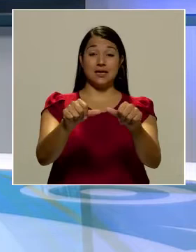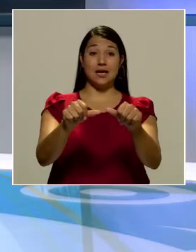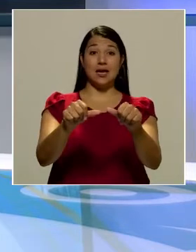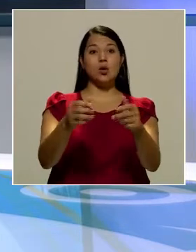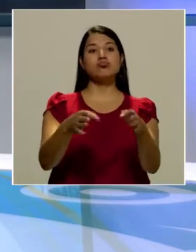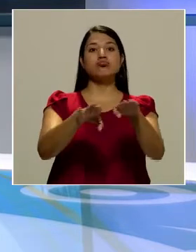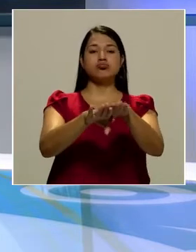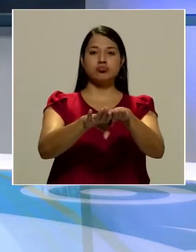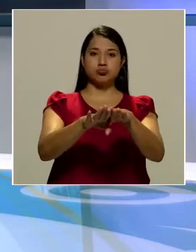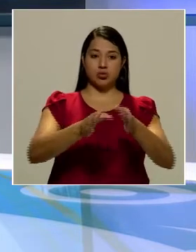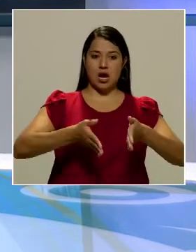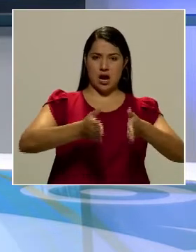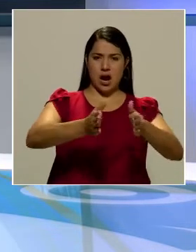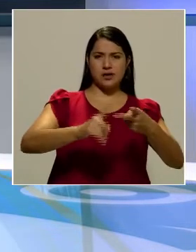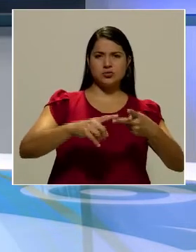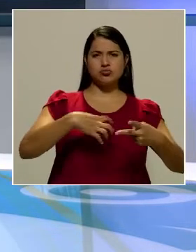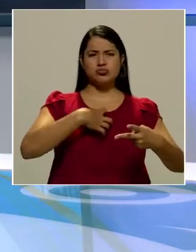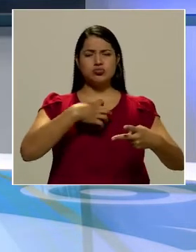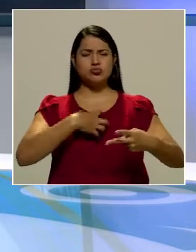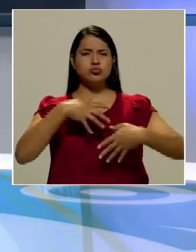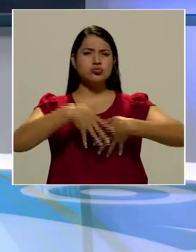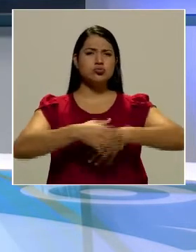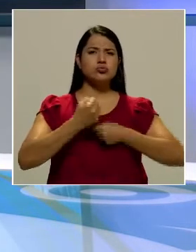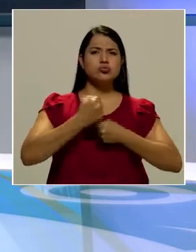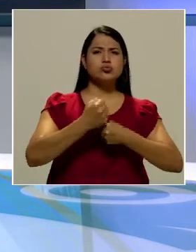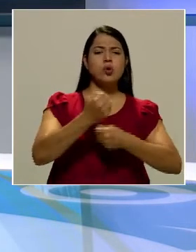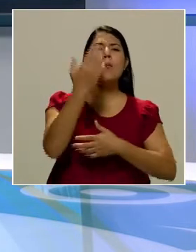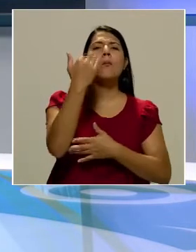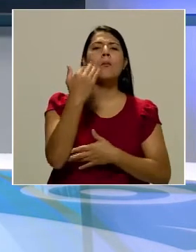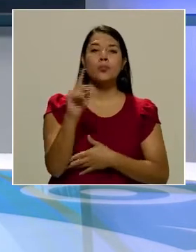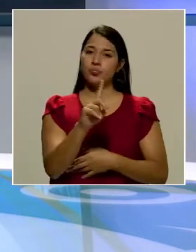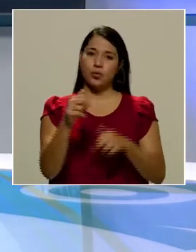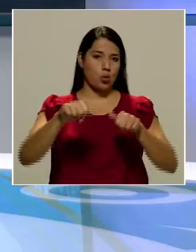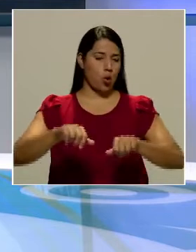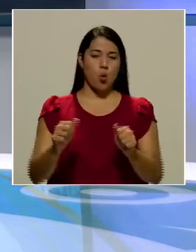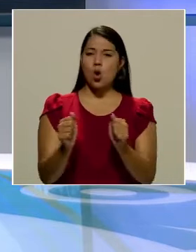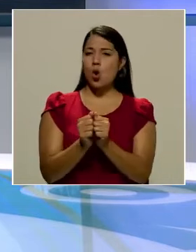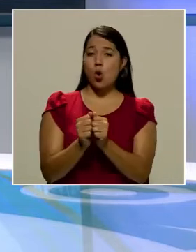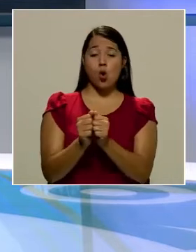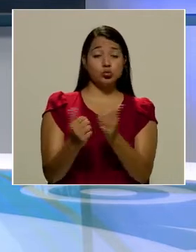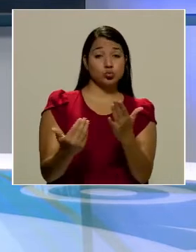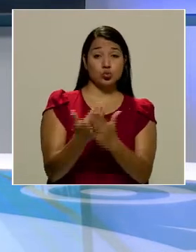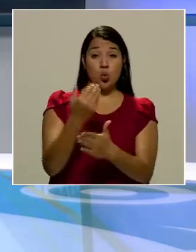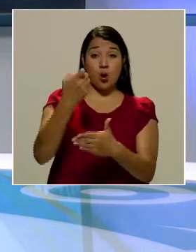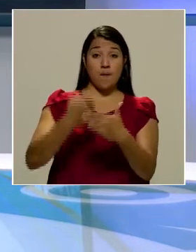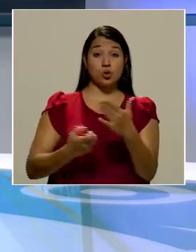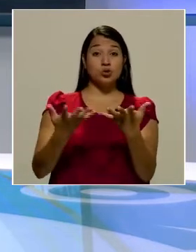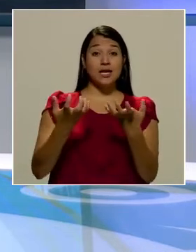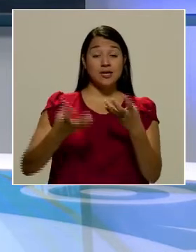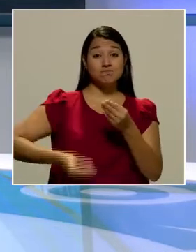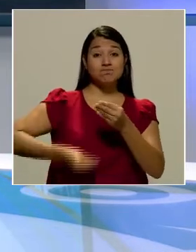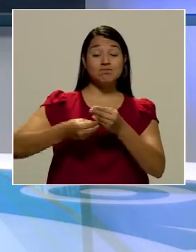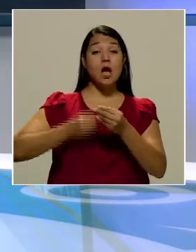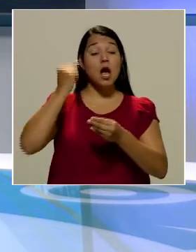los bloqueos y las protestas en contra de las propuestas de impuestos que impulsa el gobierno como plan para obtener